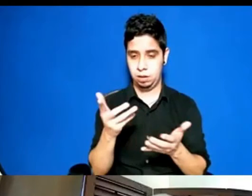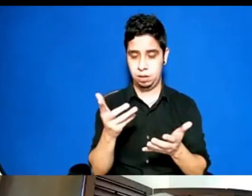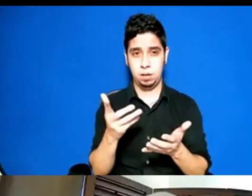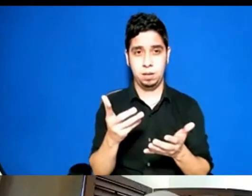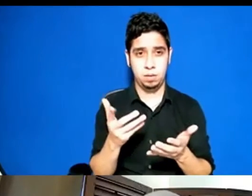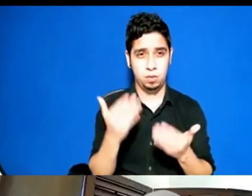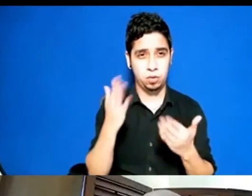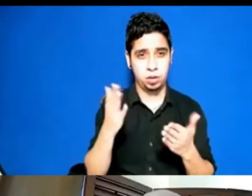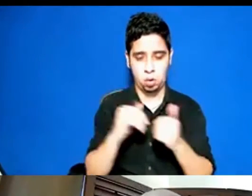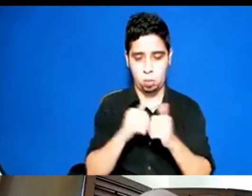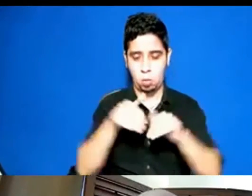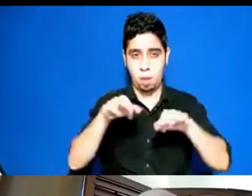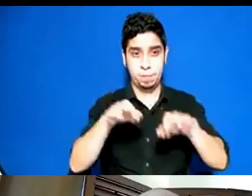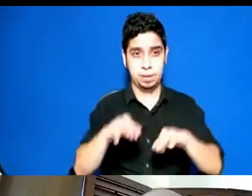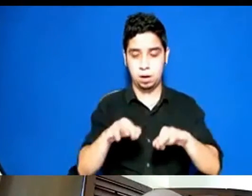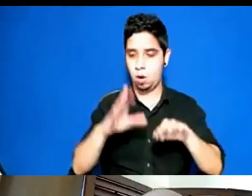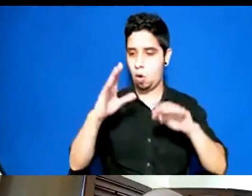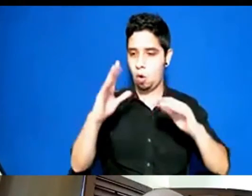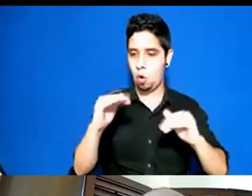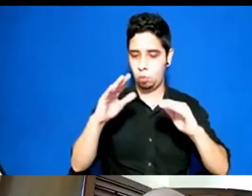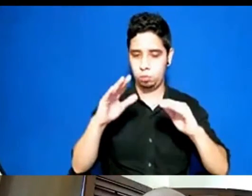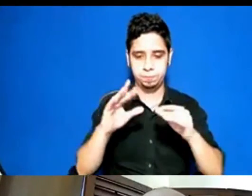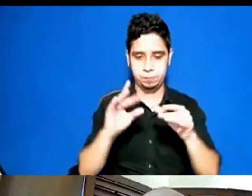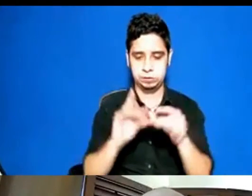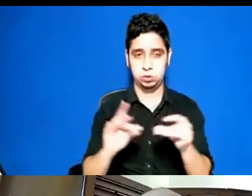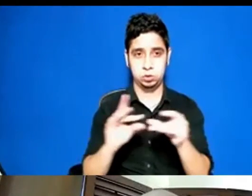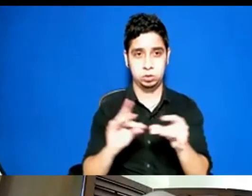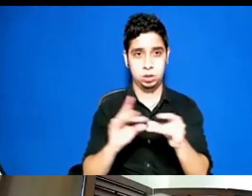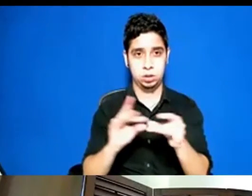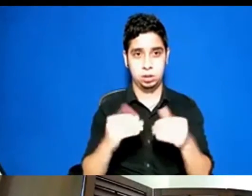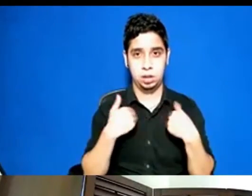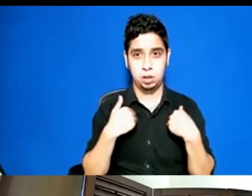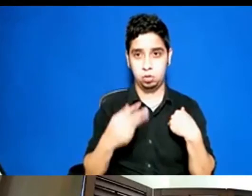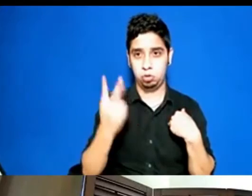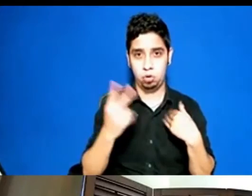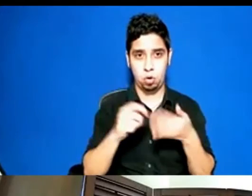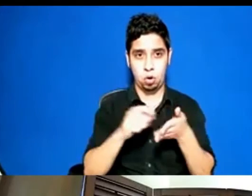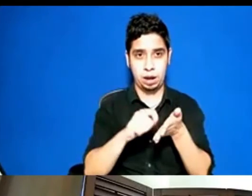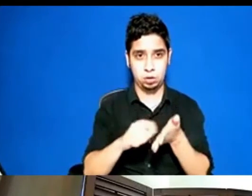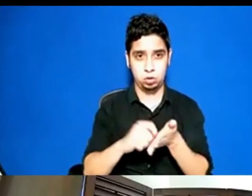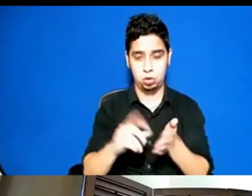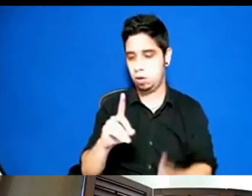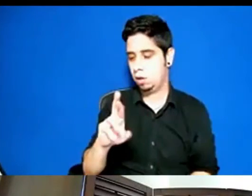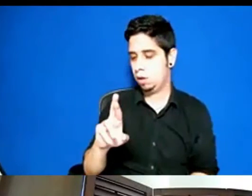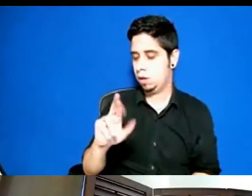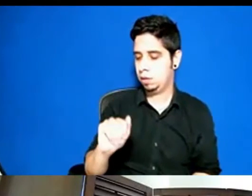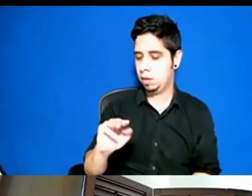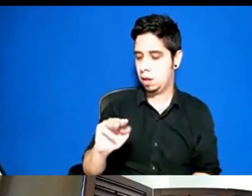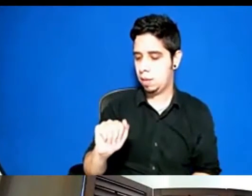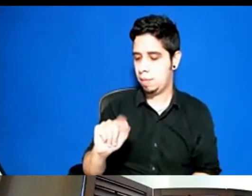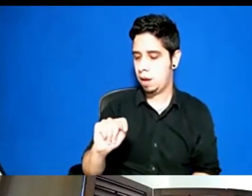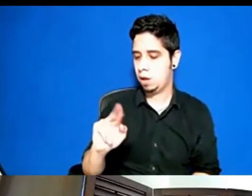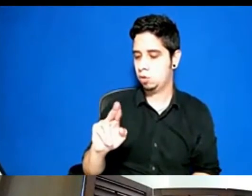sé, de aquí va a salir alguna historia, porque hay dos escritores. Yo titirero. Y otro